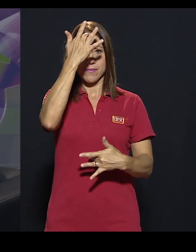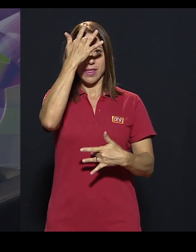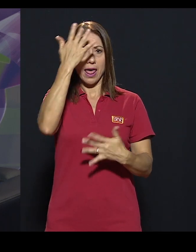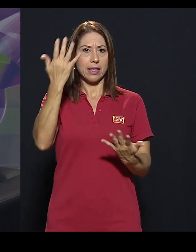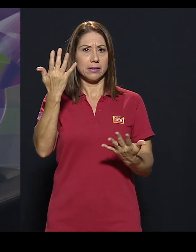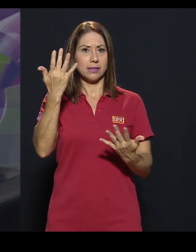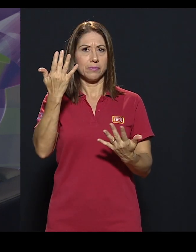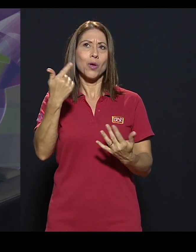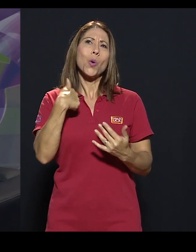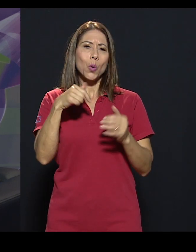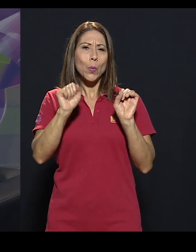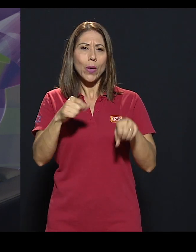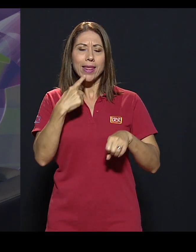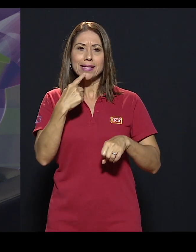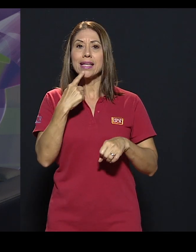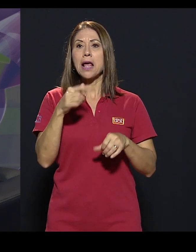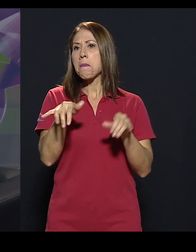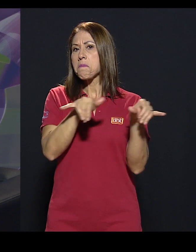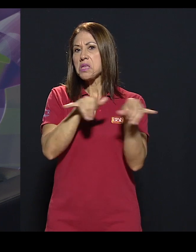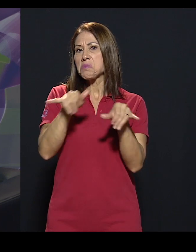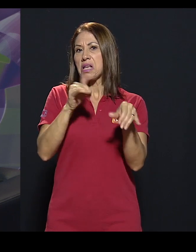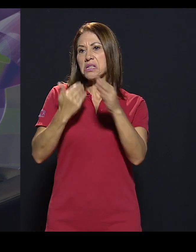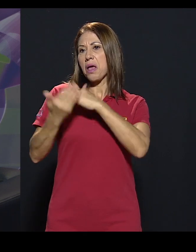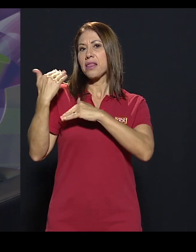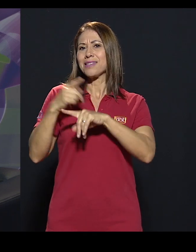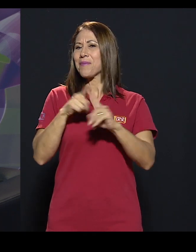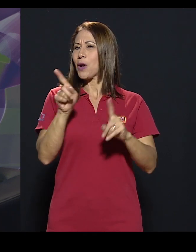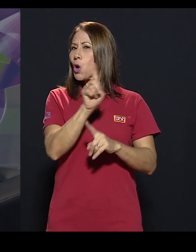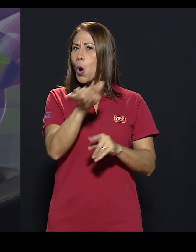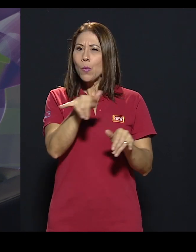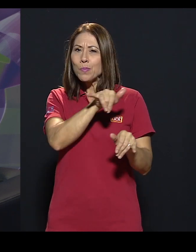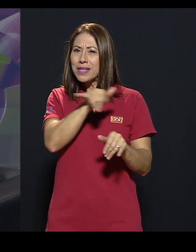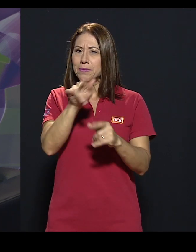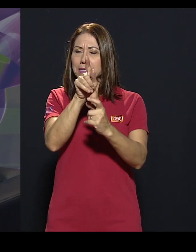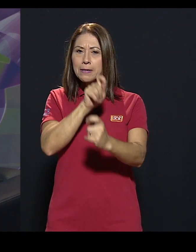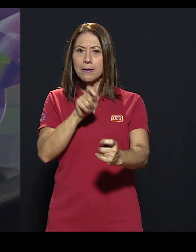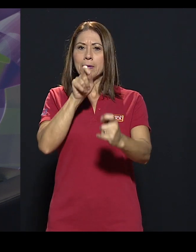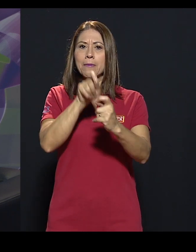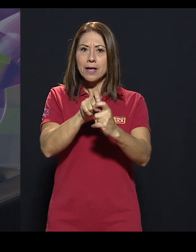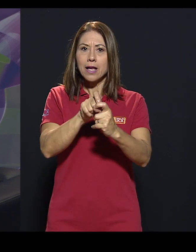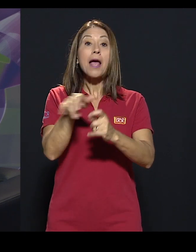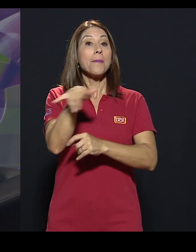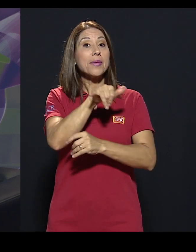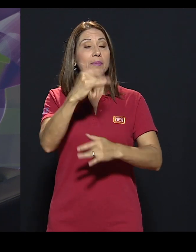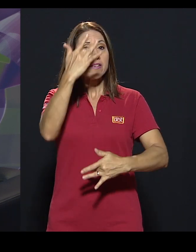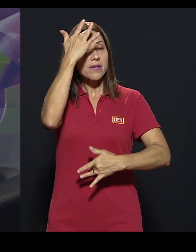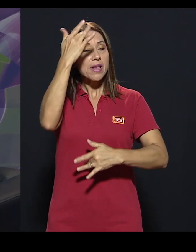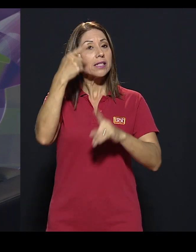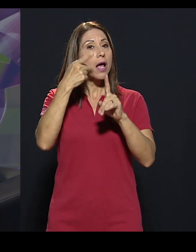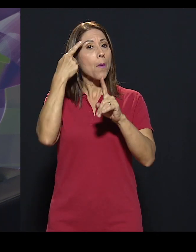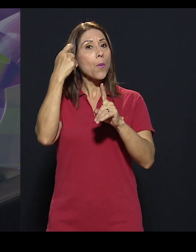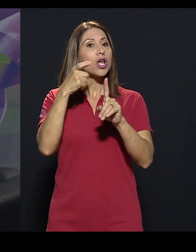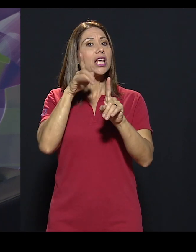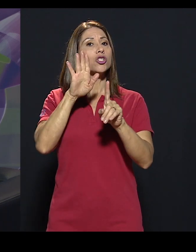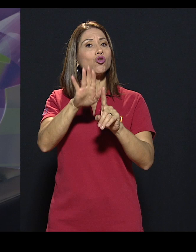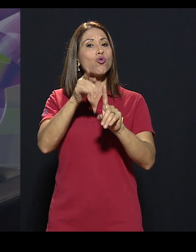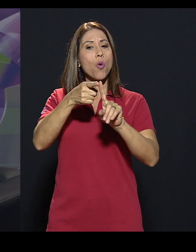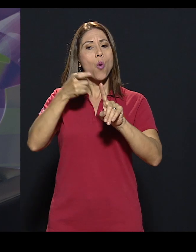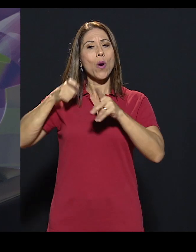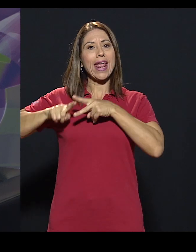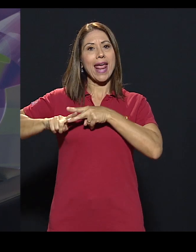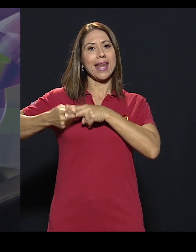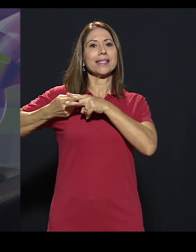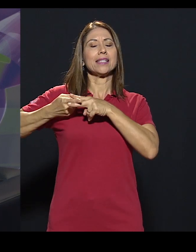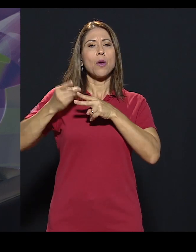mismas, pero no son tan las mismas. Son las mismas en cuanto a que la génesis de ellas son muy similares, como las